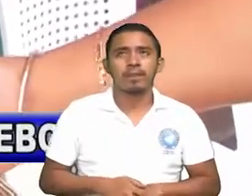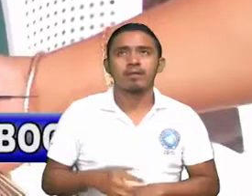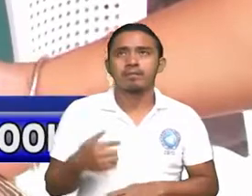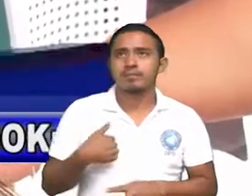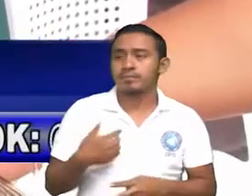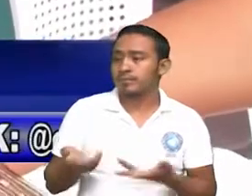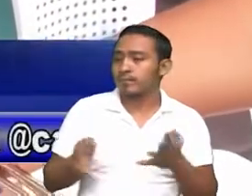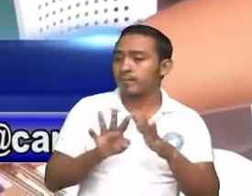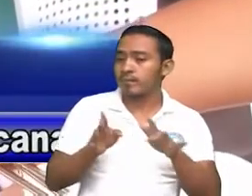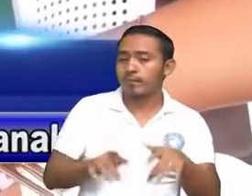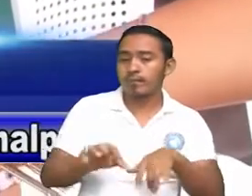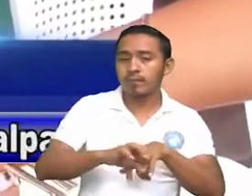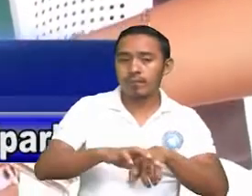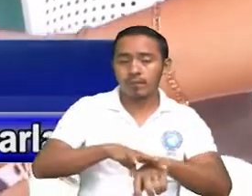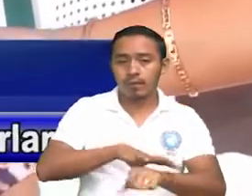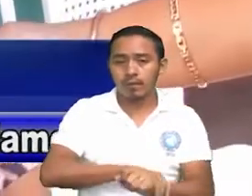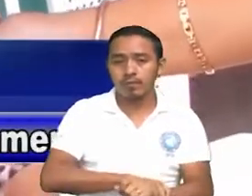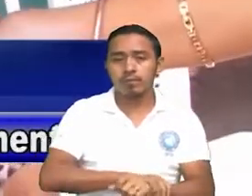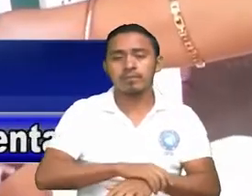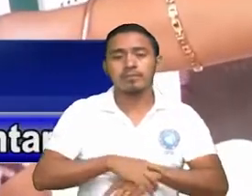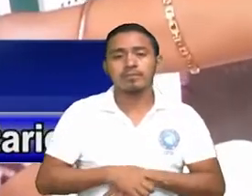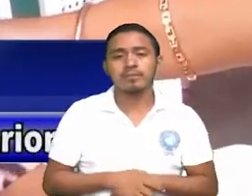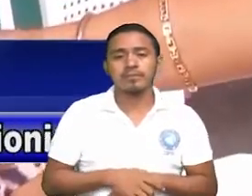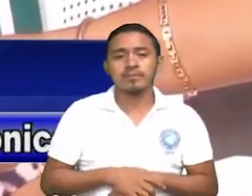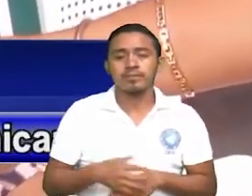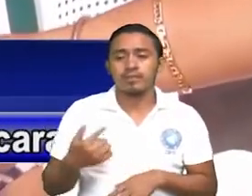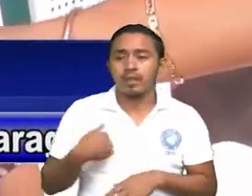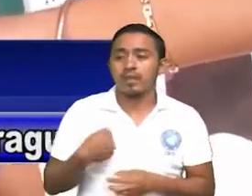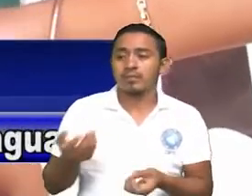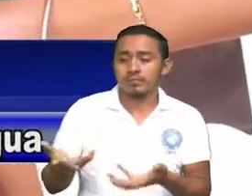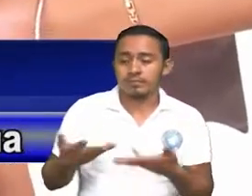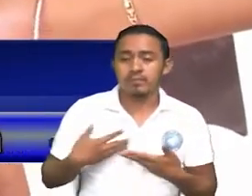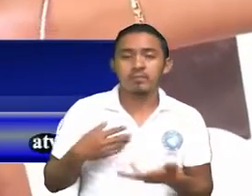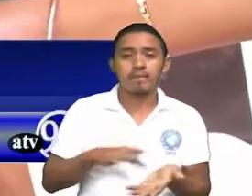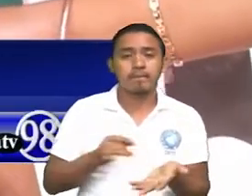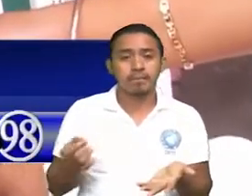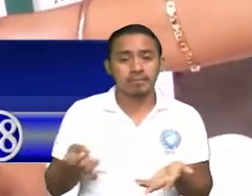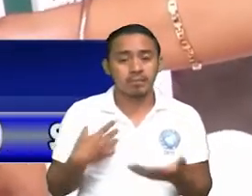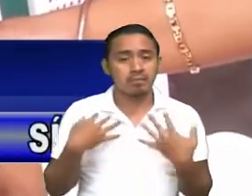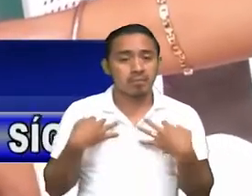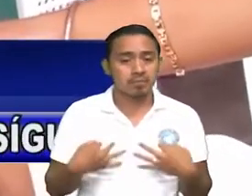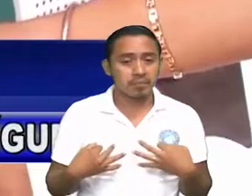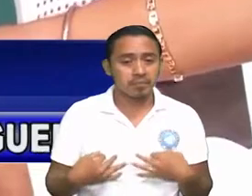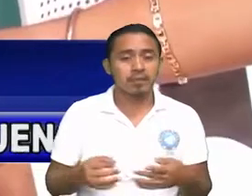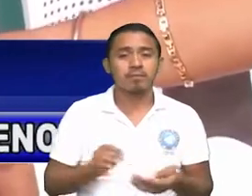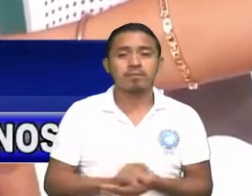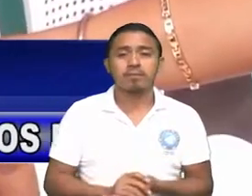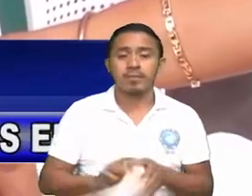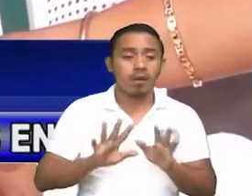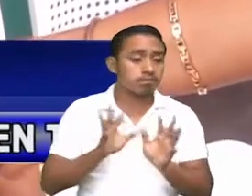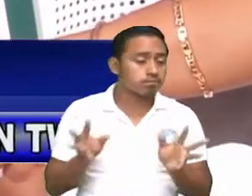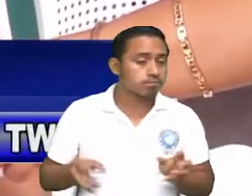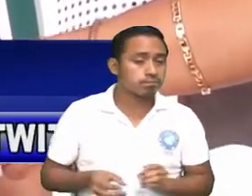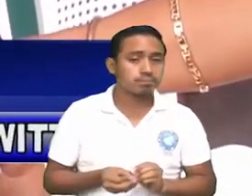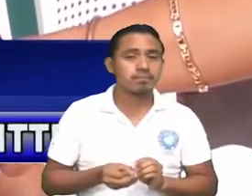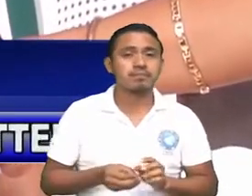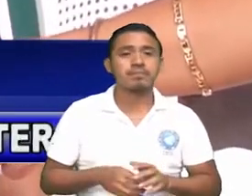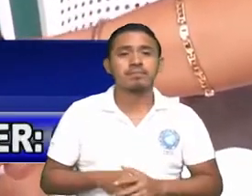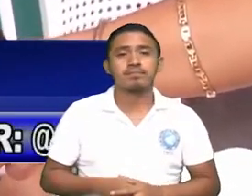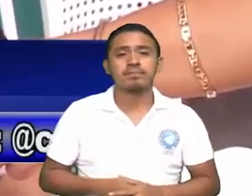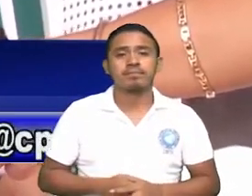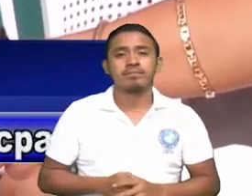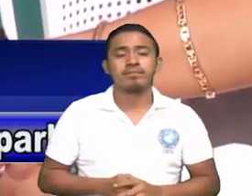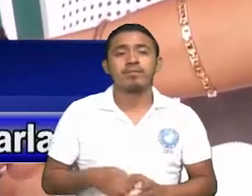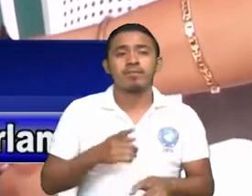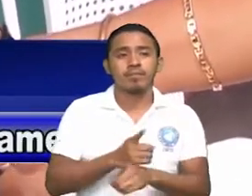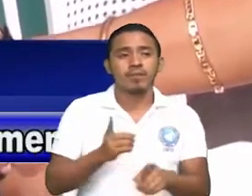compañera Rosario Murillo, que nos ha mandado medicina, nos ha dado de todo.